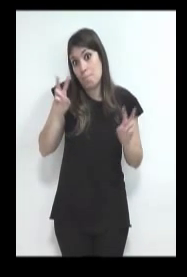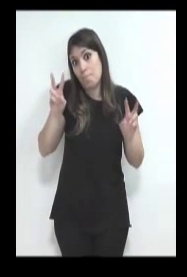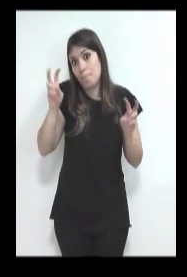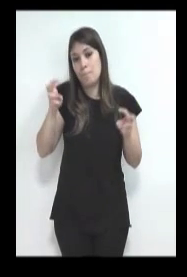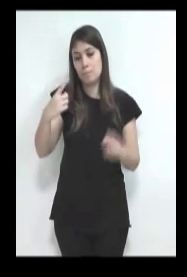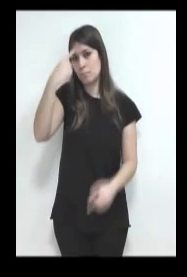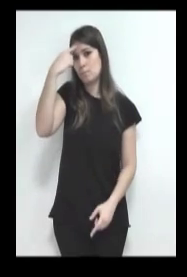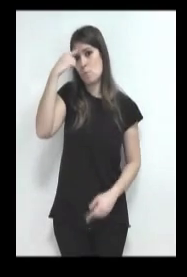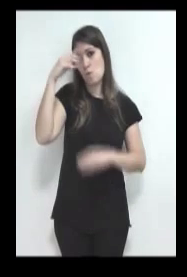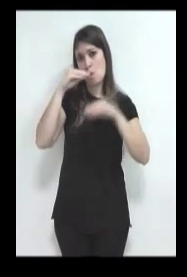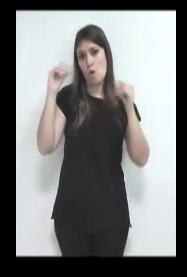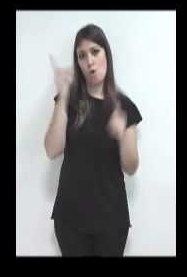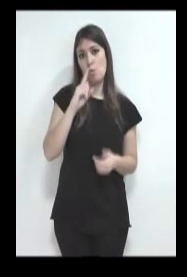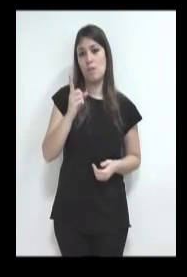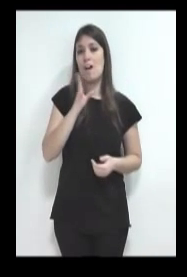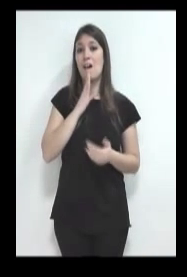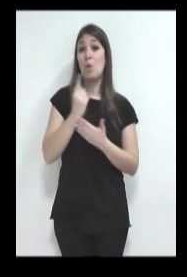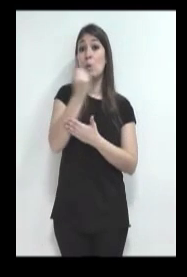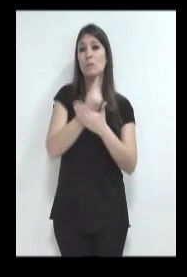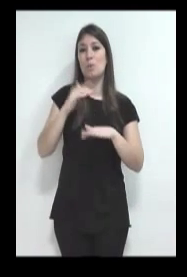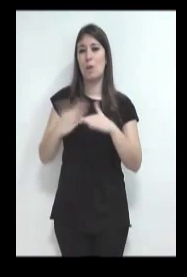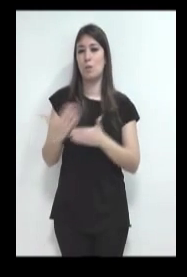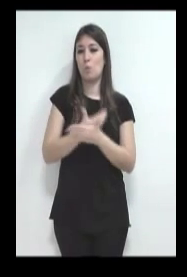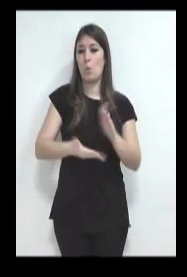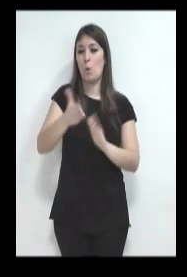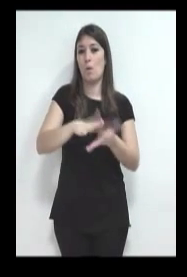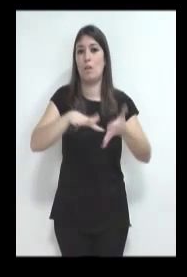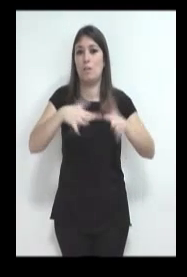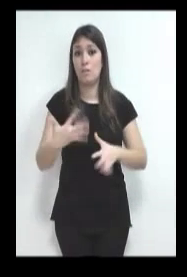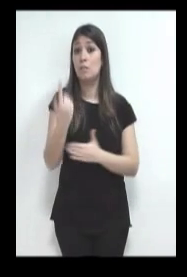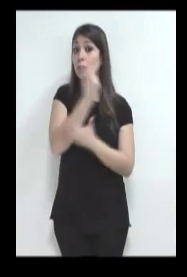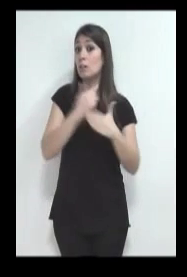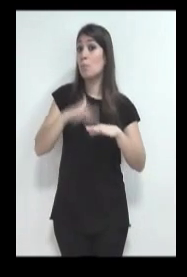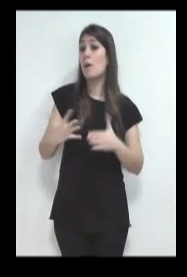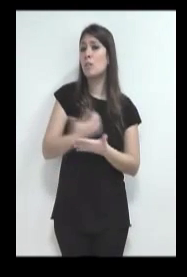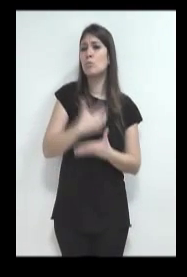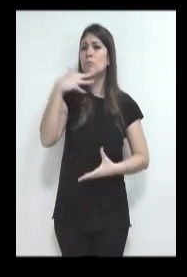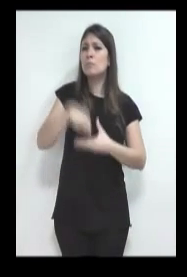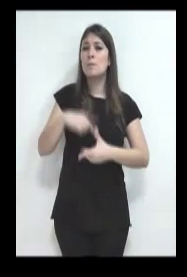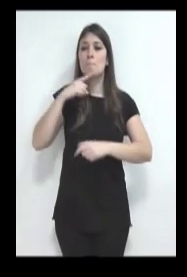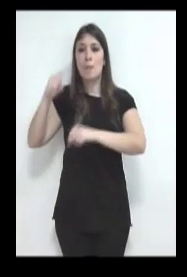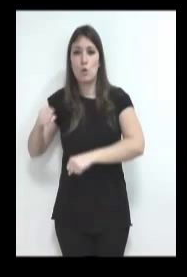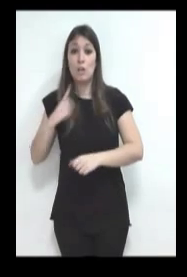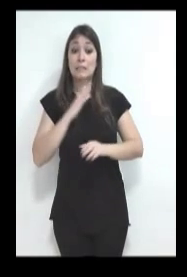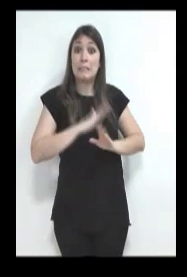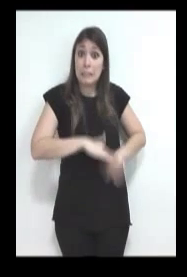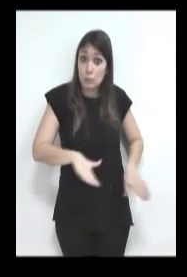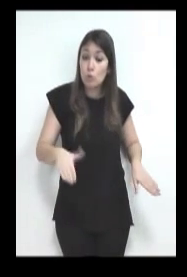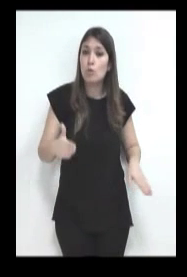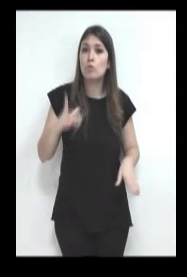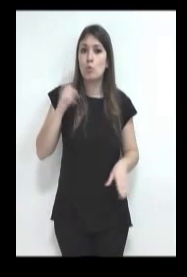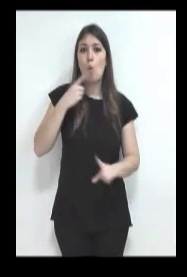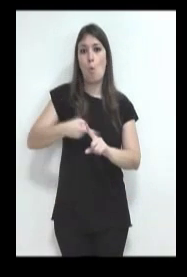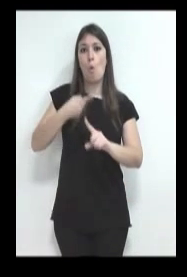tener en mente en ese diseño para todos, y el diseño para todos incluye a los mayores, los niños y